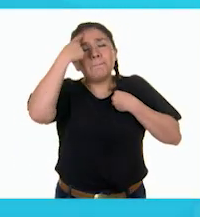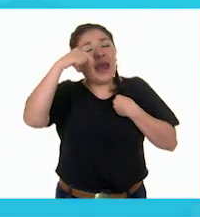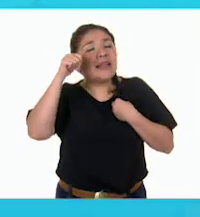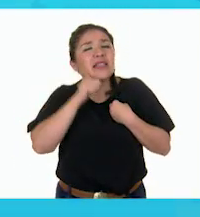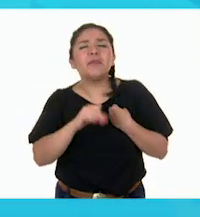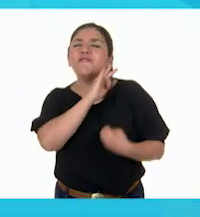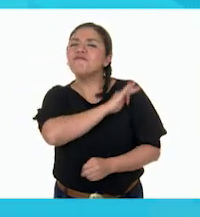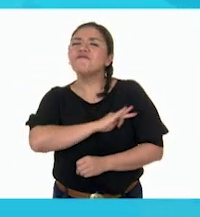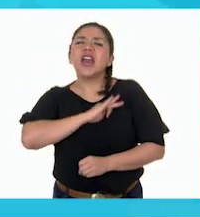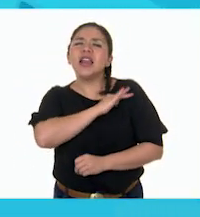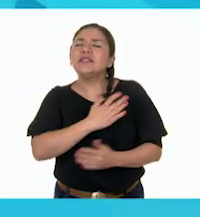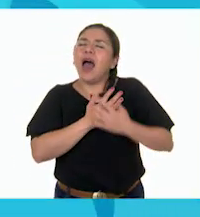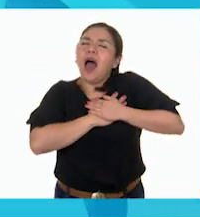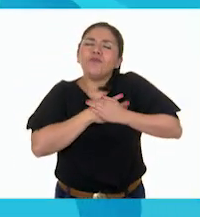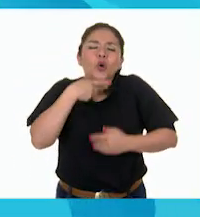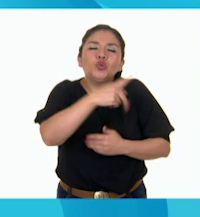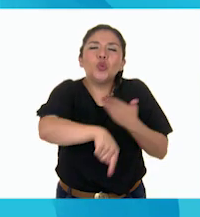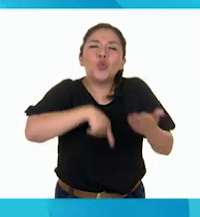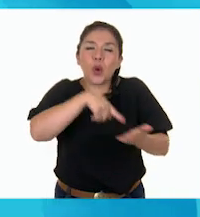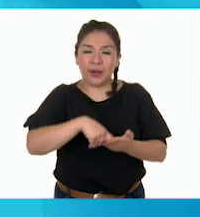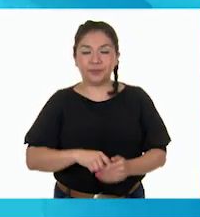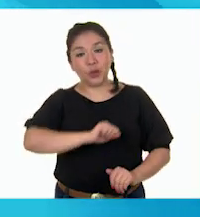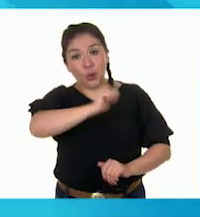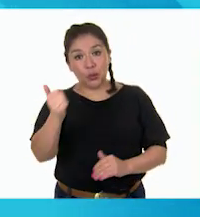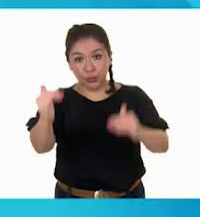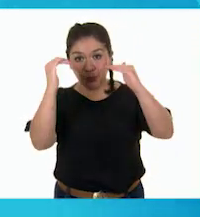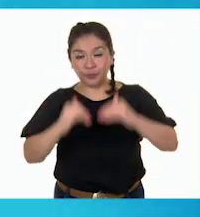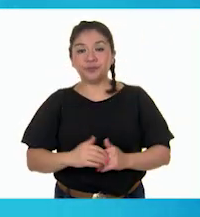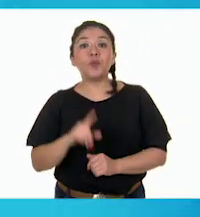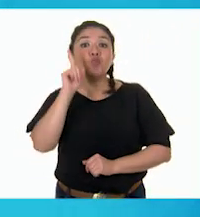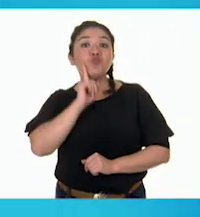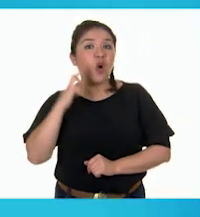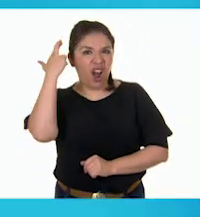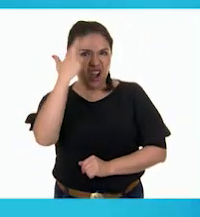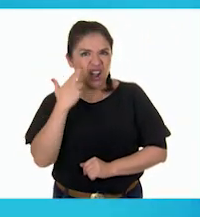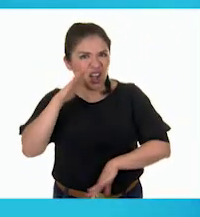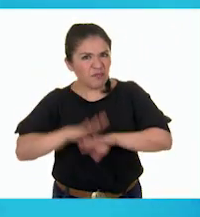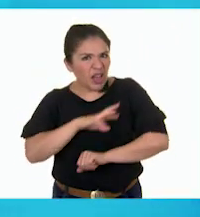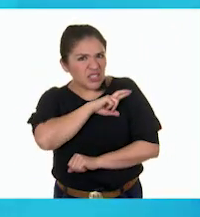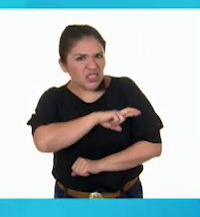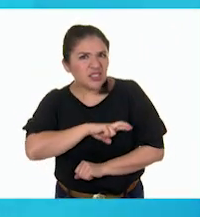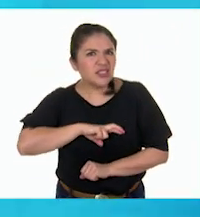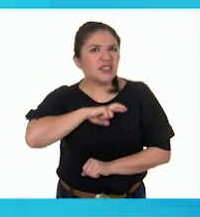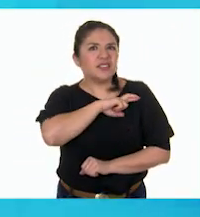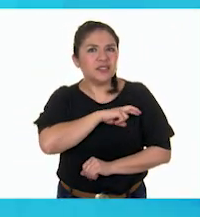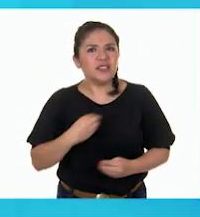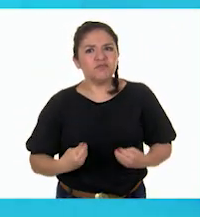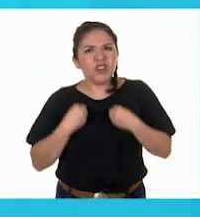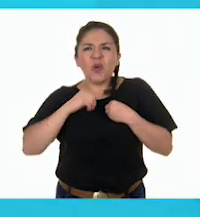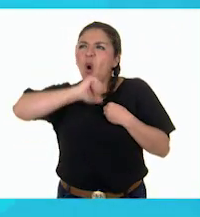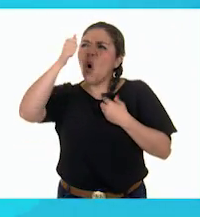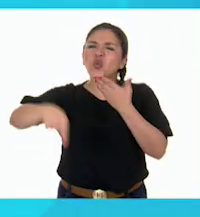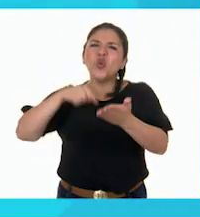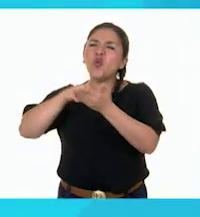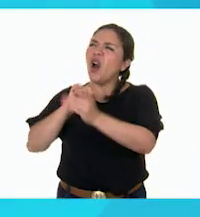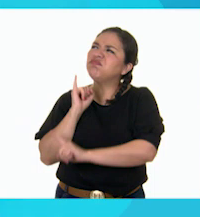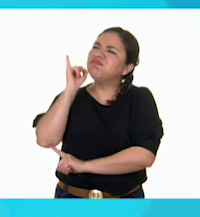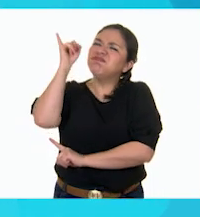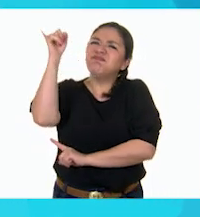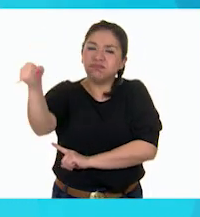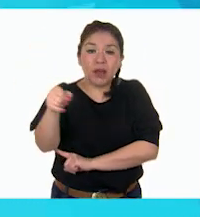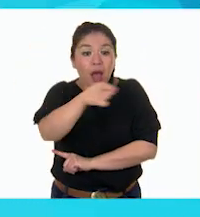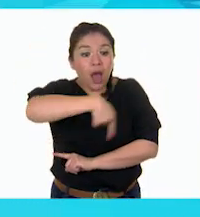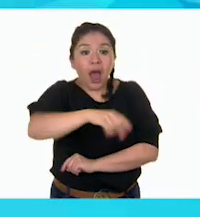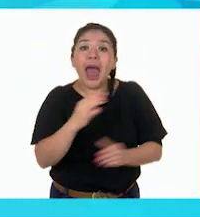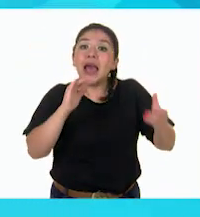y amada en su florido reino. Blancanieves. La reina, llena de remordimientos, se fue a vivir a un país lejano mientras los